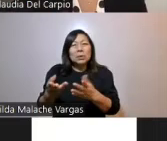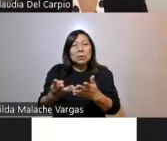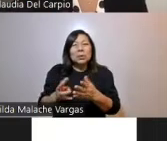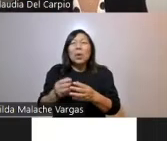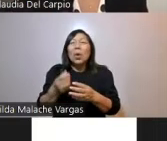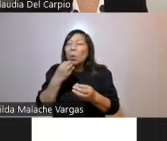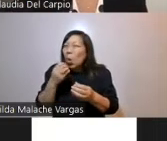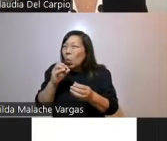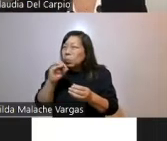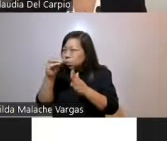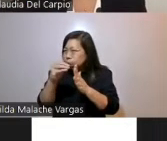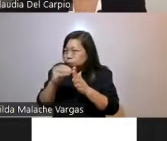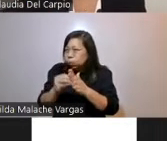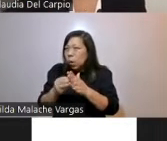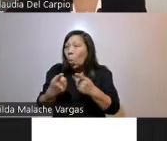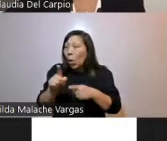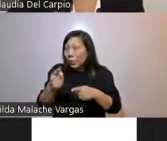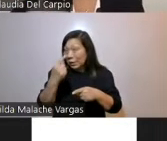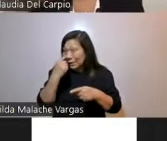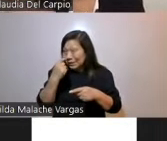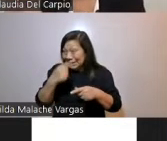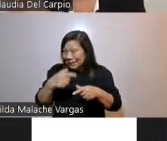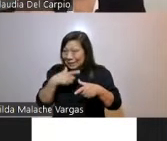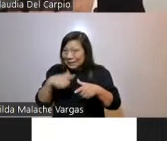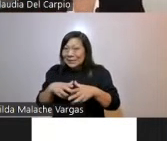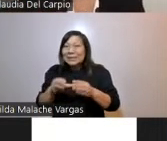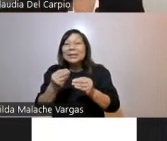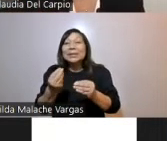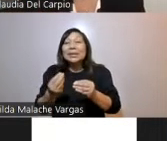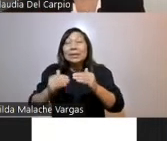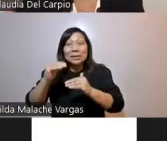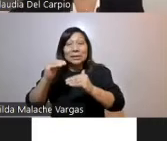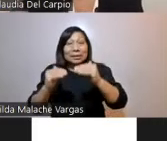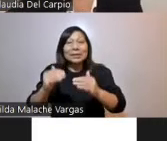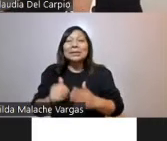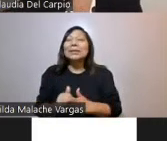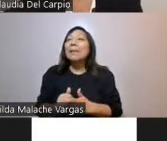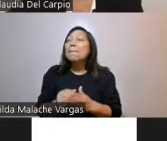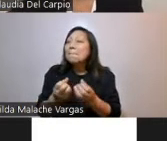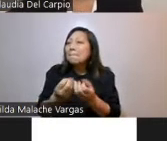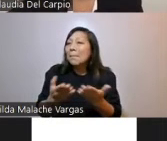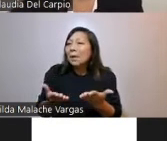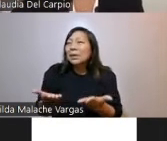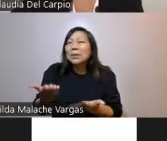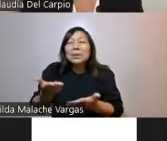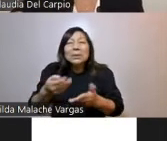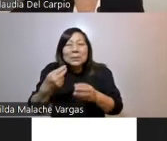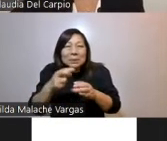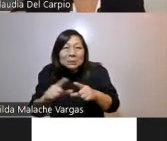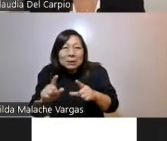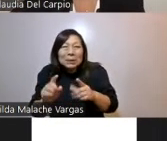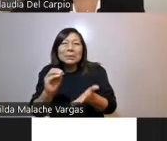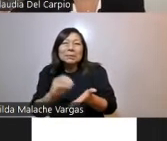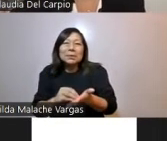hongos. Por lo tanto, durante la menstruación, solo porque se altera el ecosistema, existe un mayor riesgo de infecciones y eso